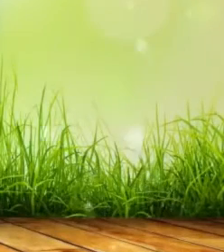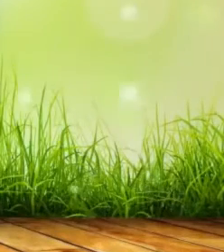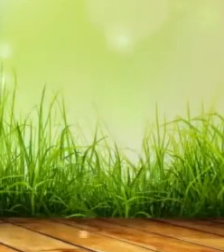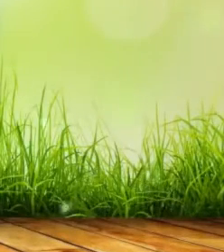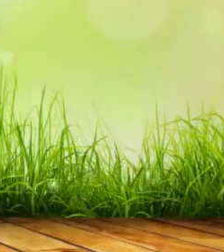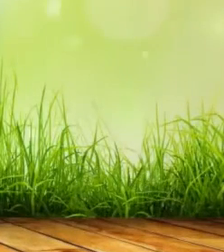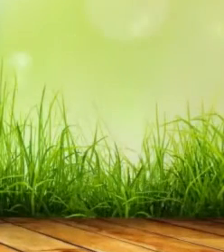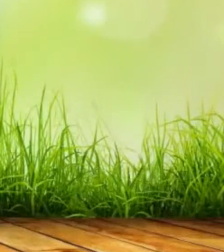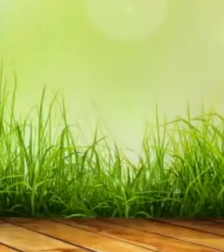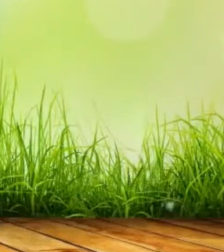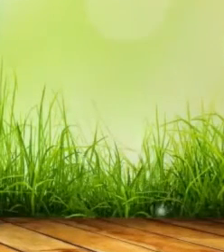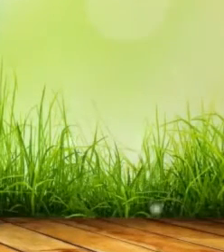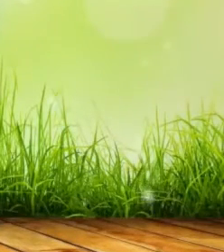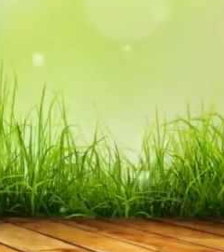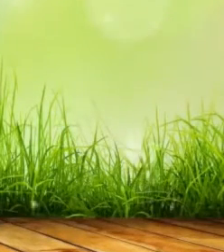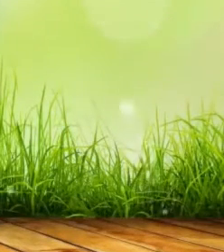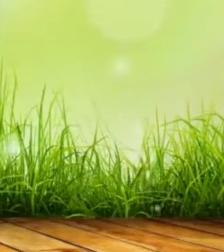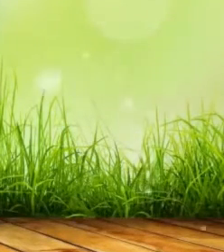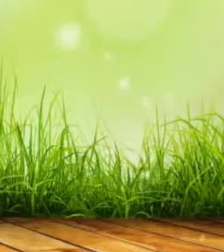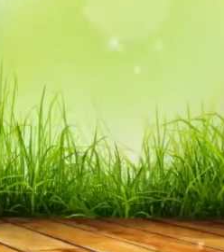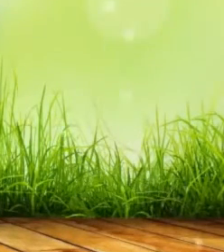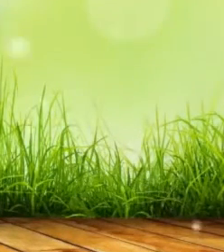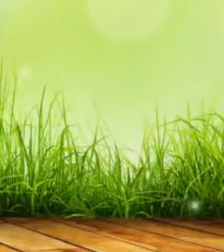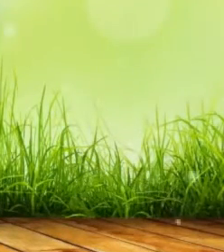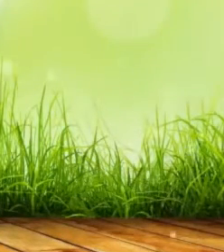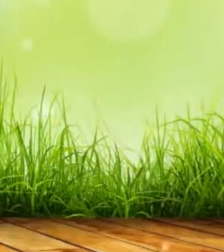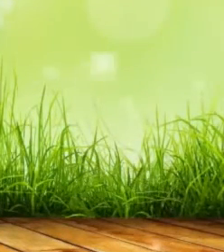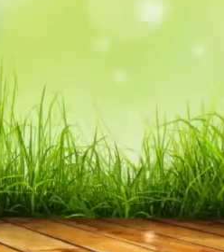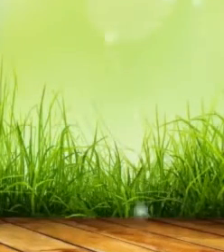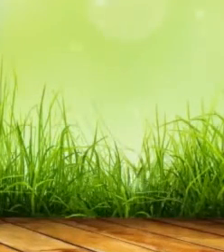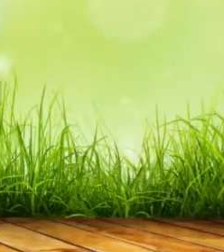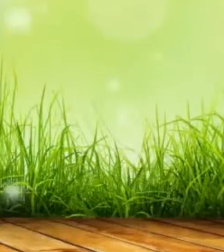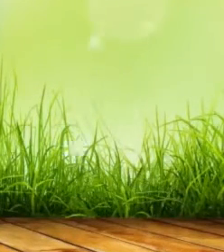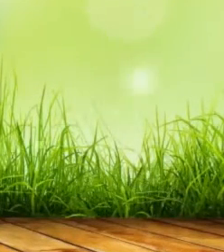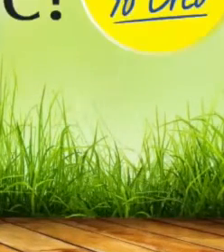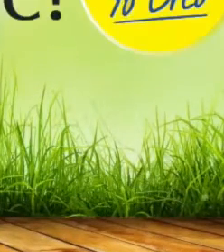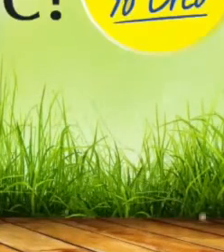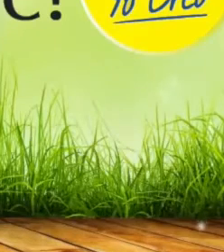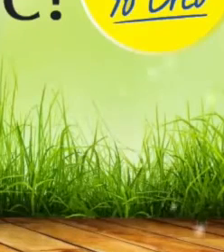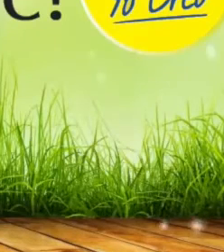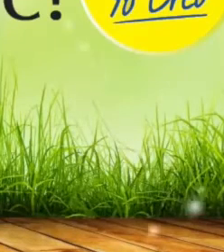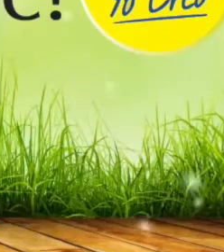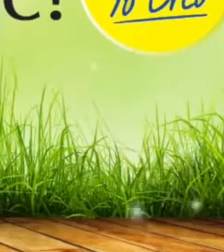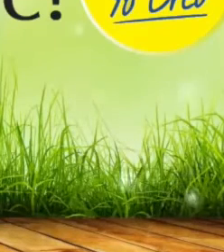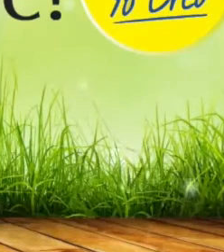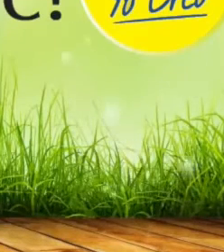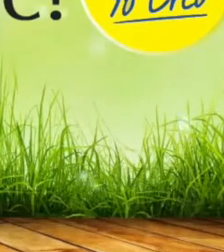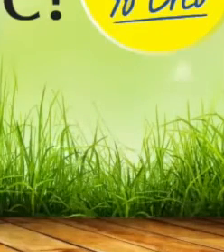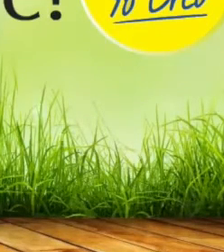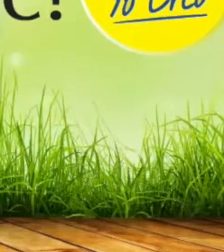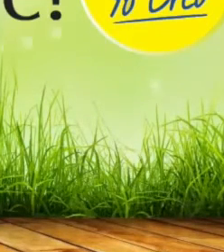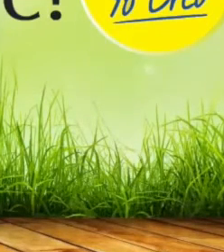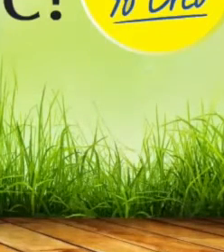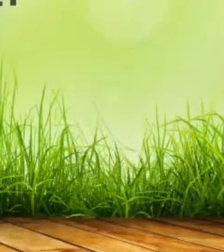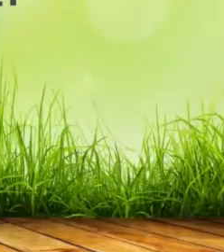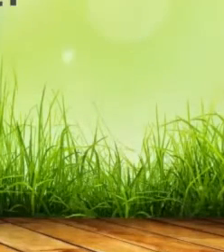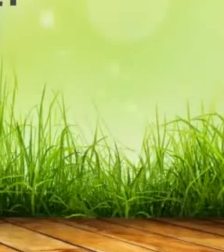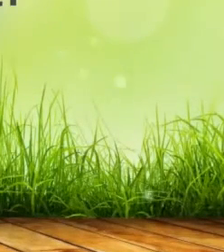plásticos vidrios y metales en recipientes mis papel y cartón limpio y seco una campaña de la secretaría de medio ambiente